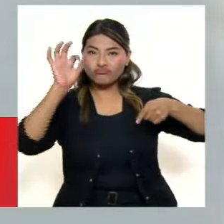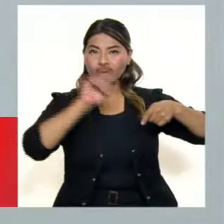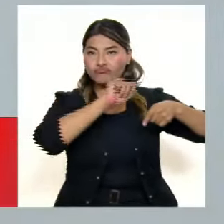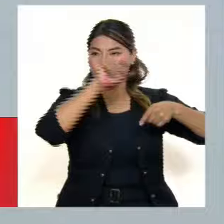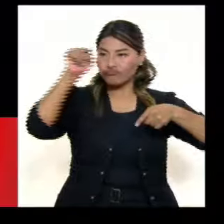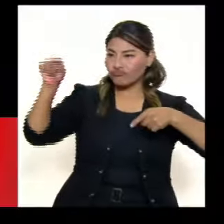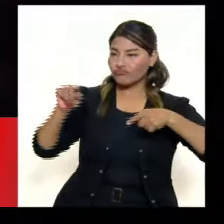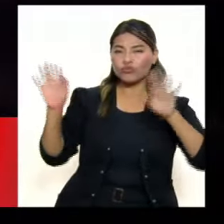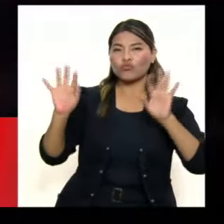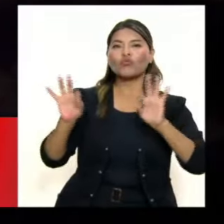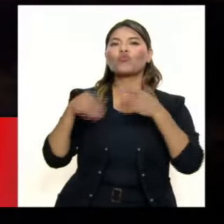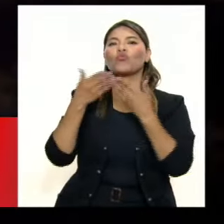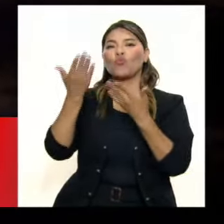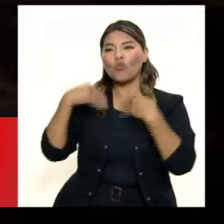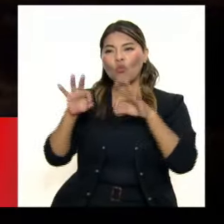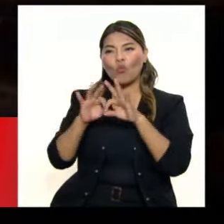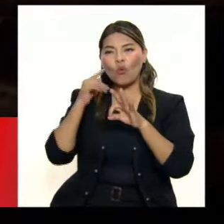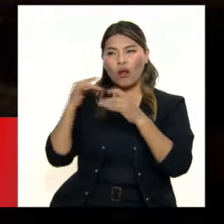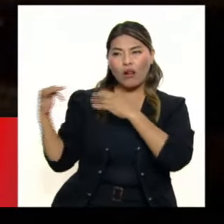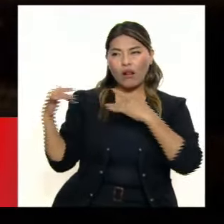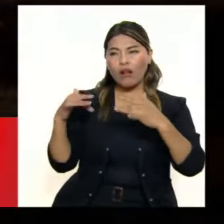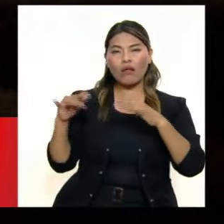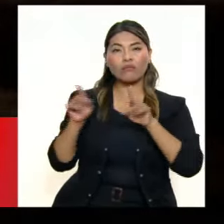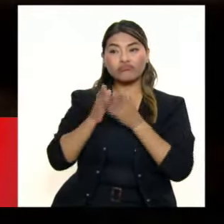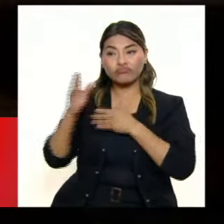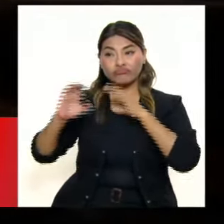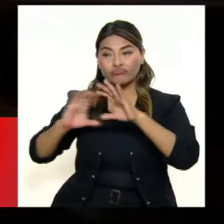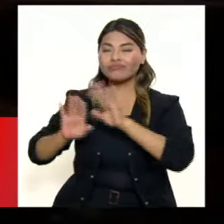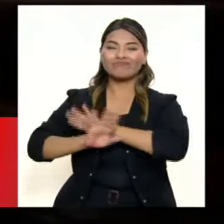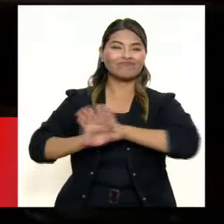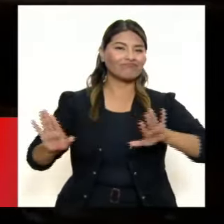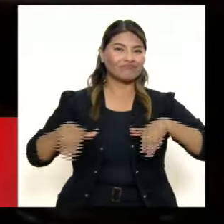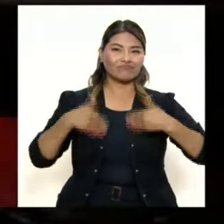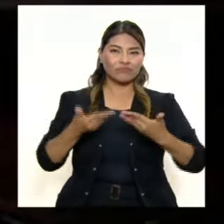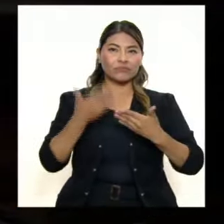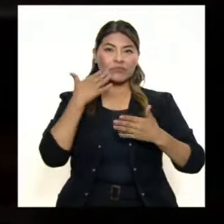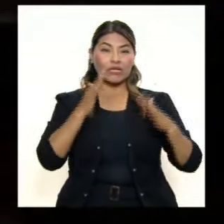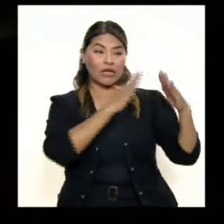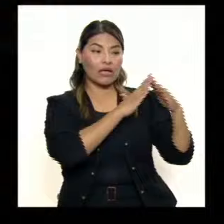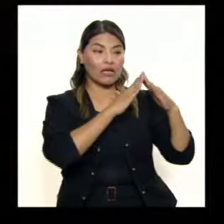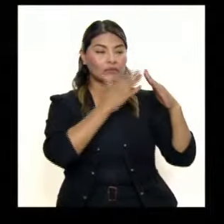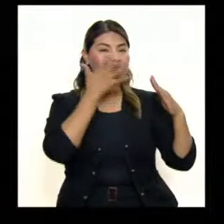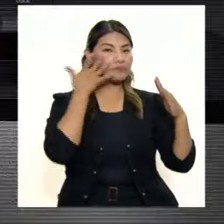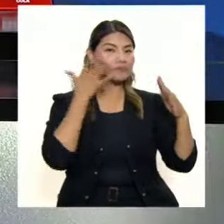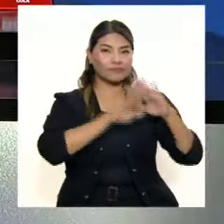que existe para distender la crisis entre el Kremlin y la Casa Blanca.